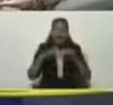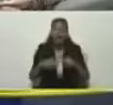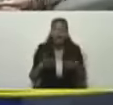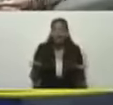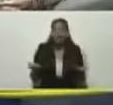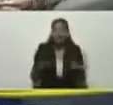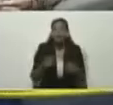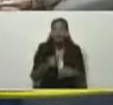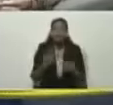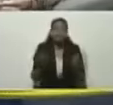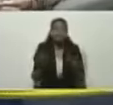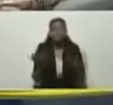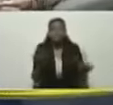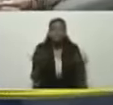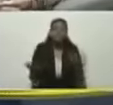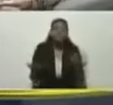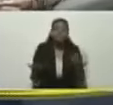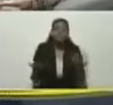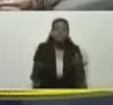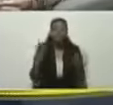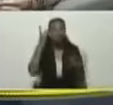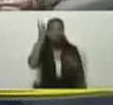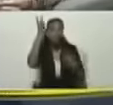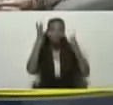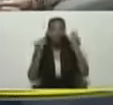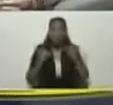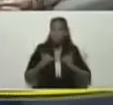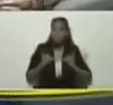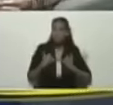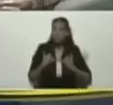gracias a la inventiva nuestra,